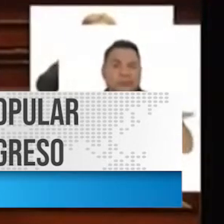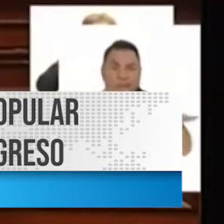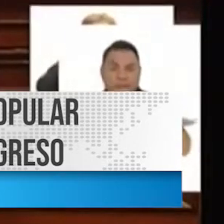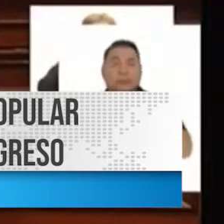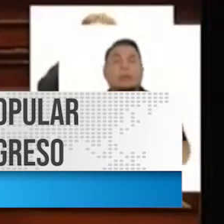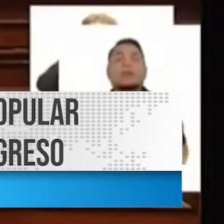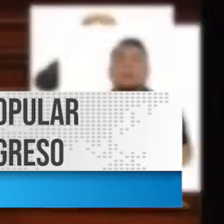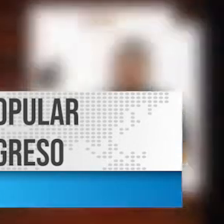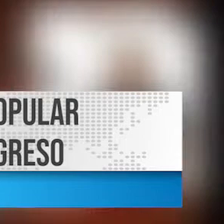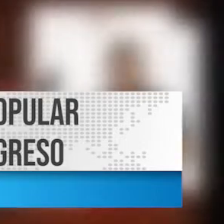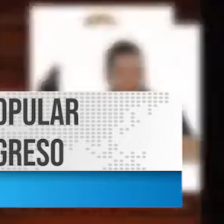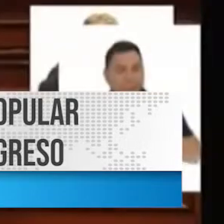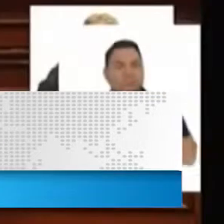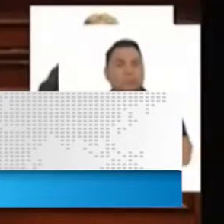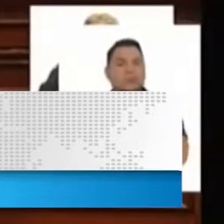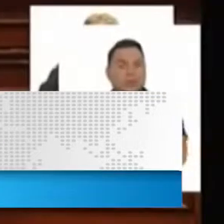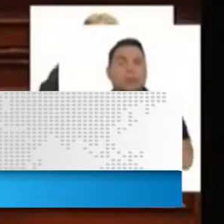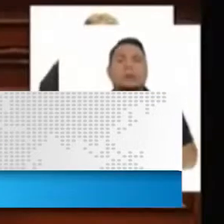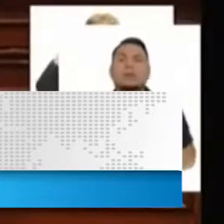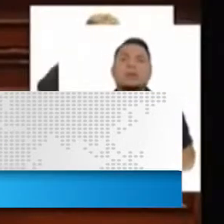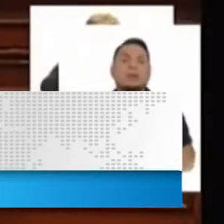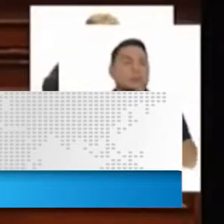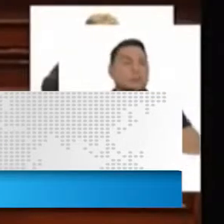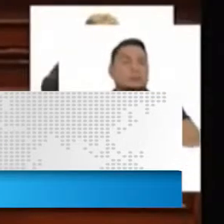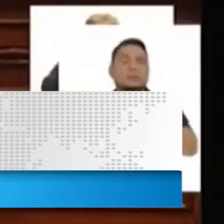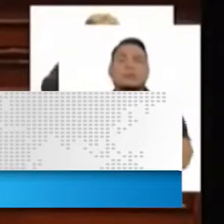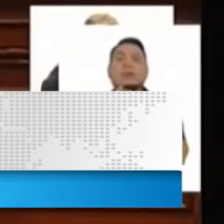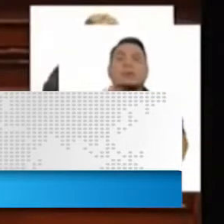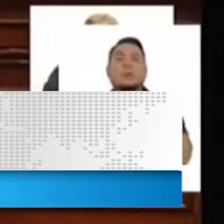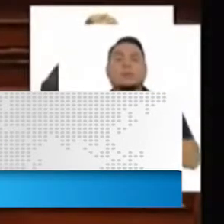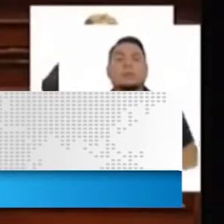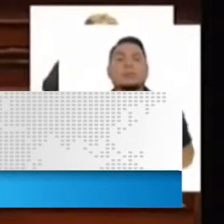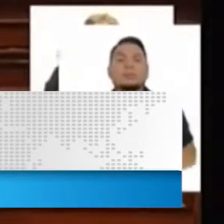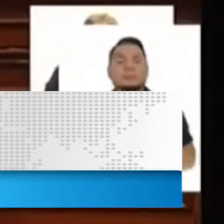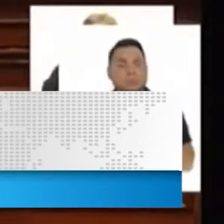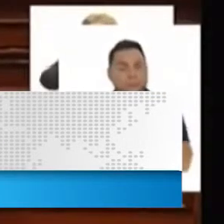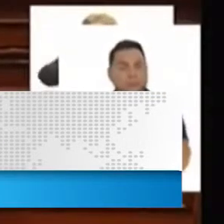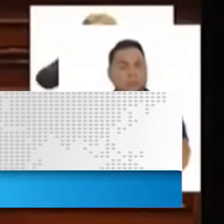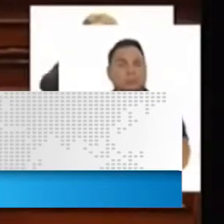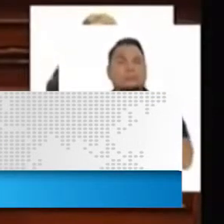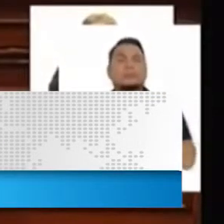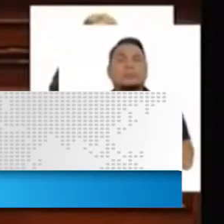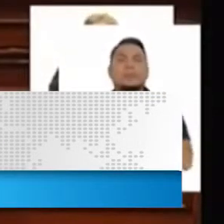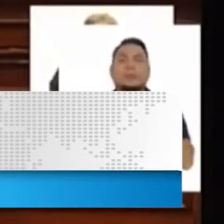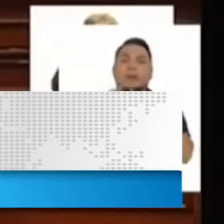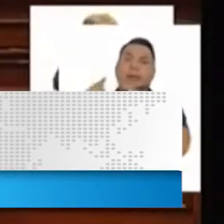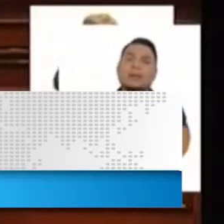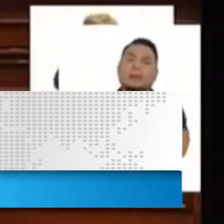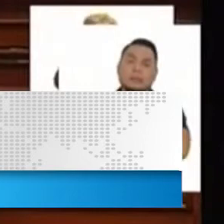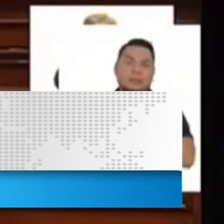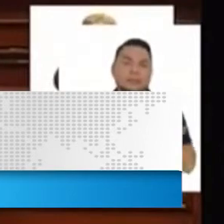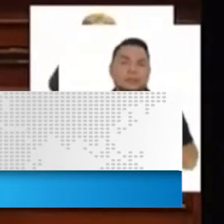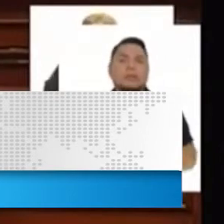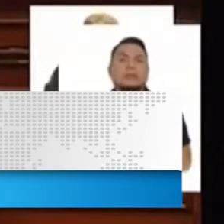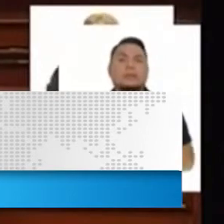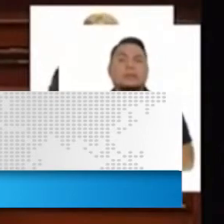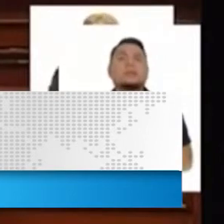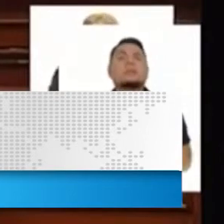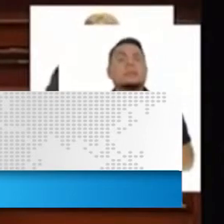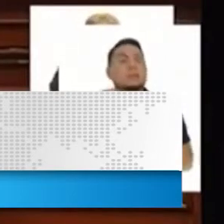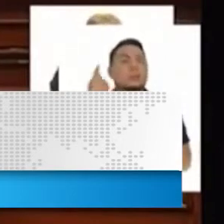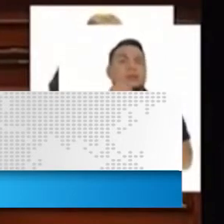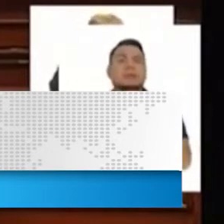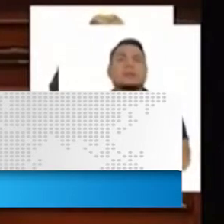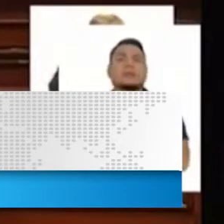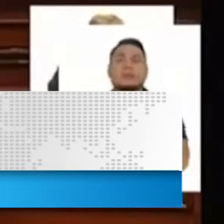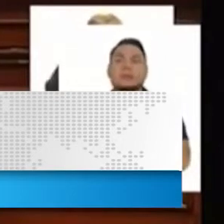la presidencia. Por la unidad, por la integridad, por la responsabilidad.